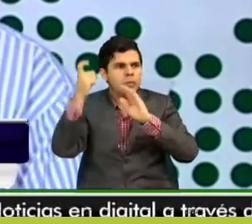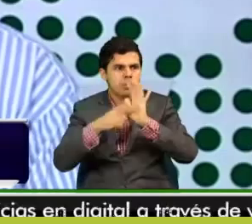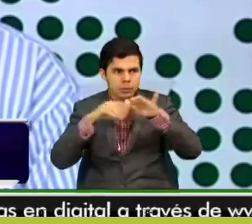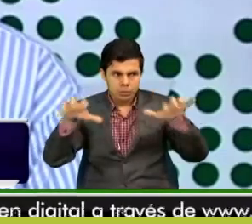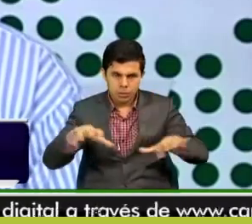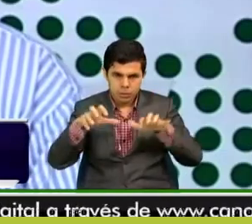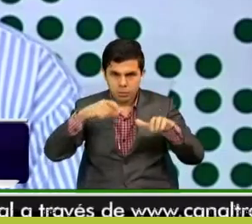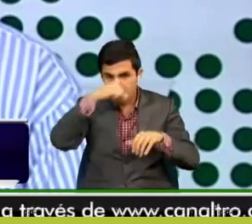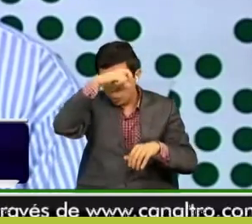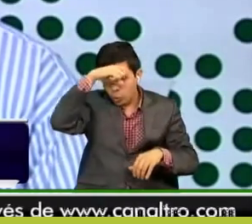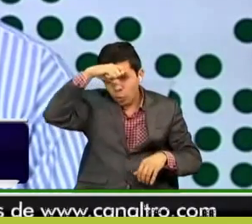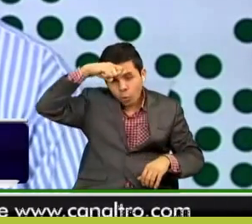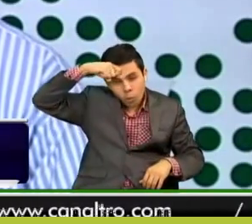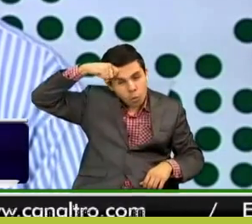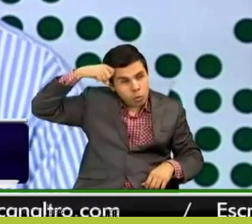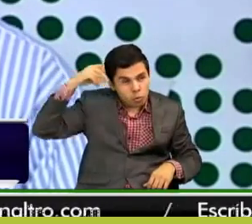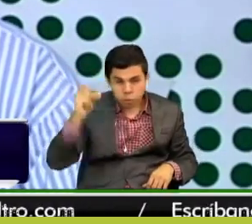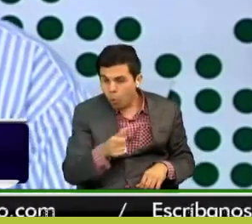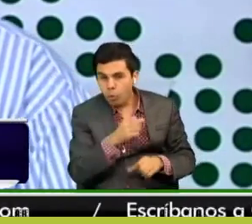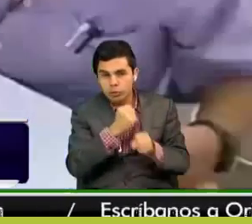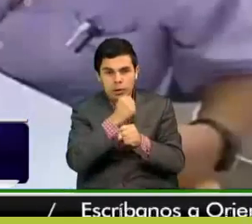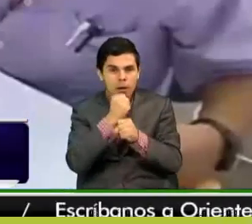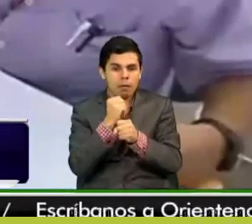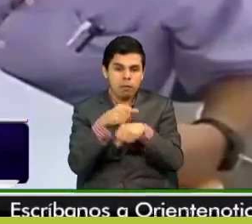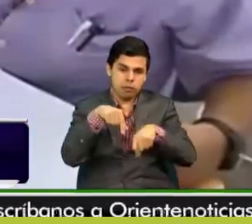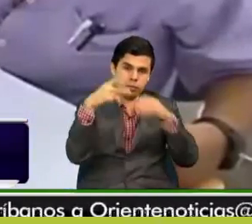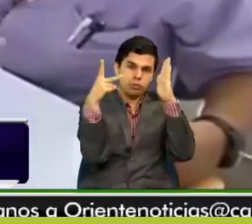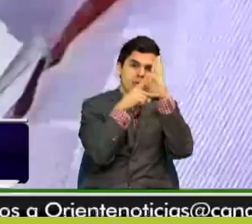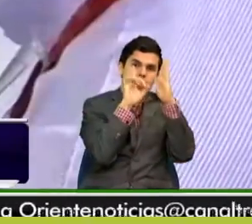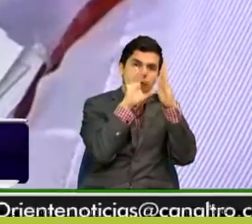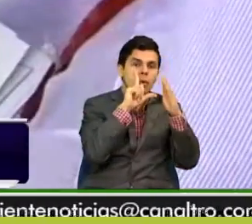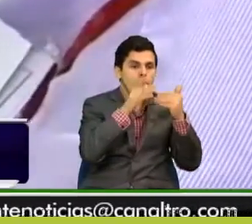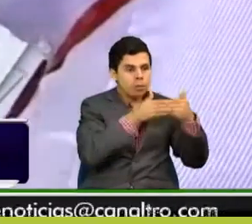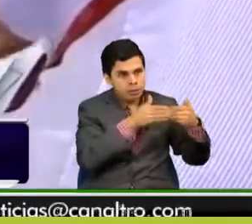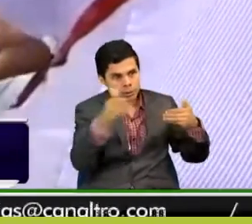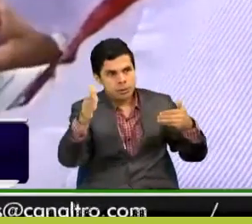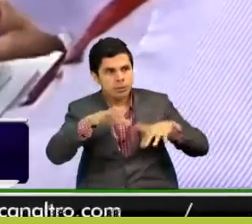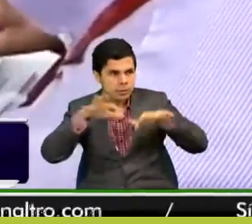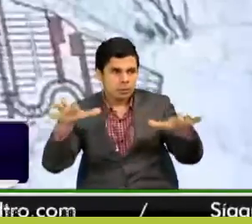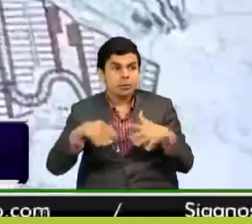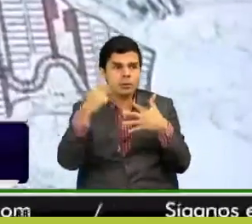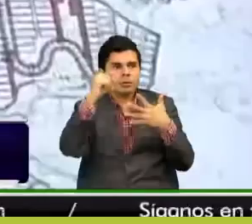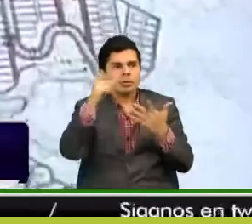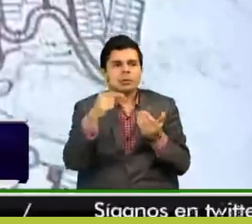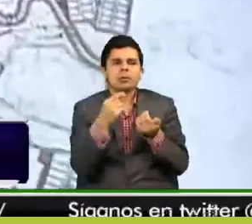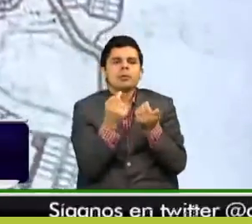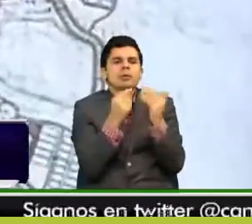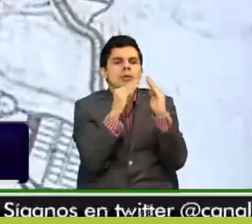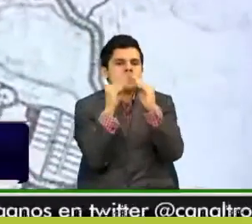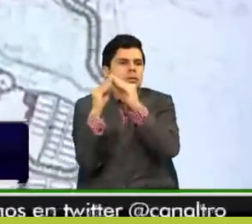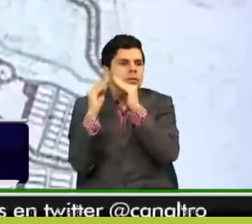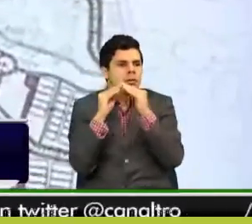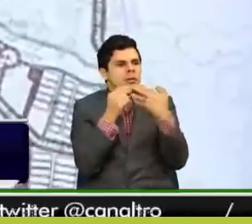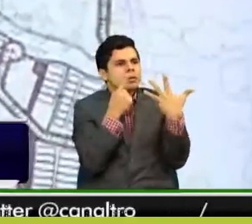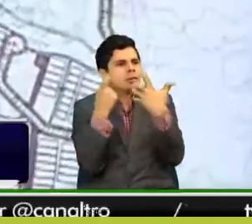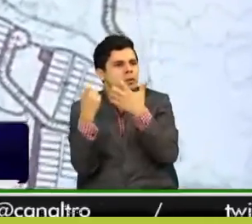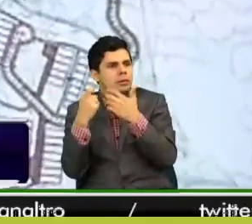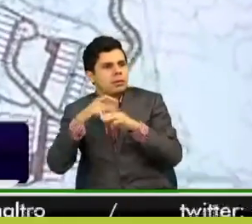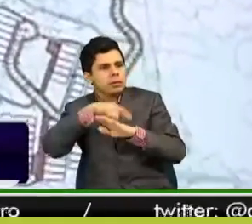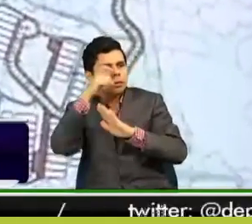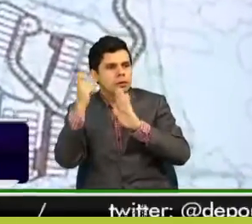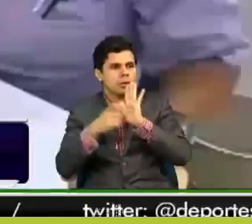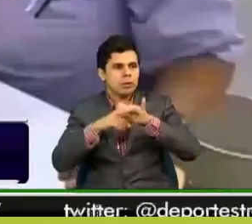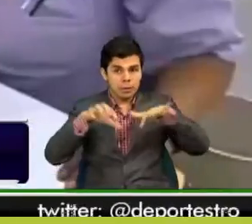Adaptación durante este segundo semestre del año 2015 va a estar contratando un primer paquete de 600 viviendas que se van a empezar a construir este